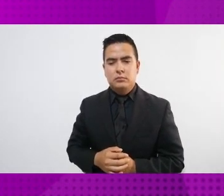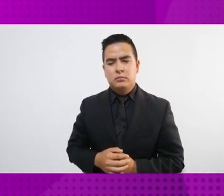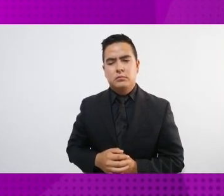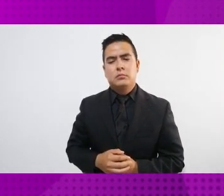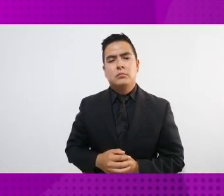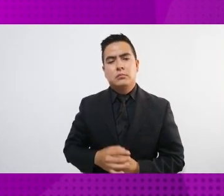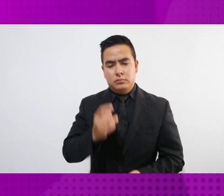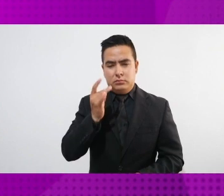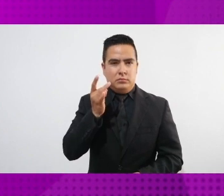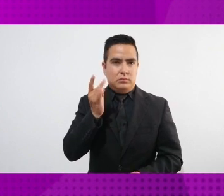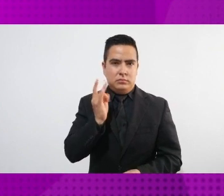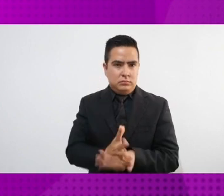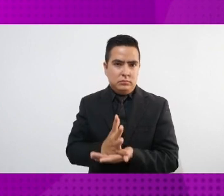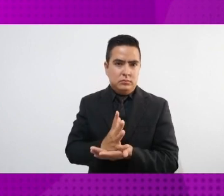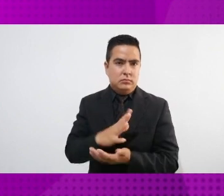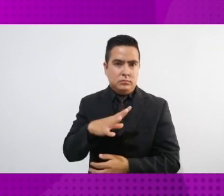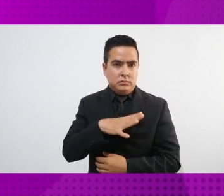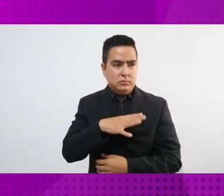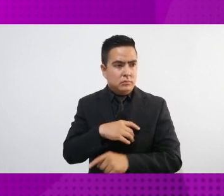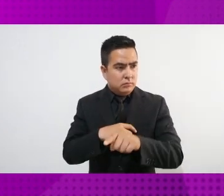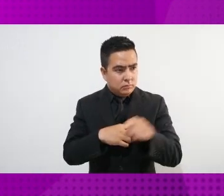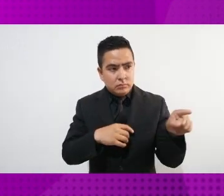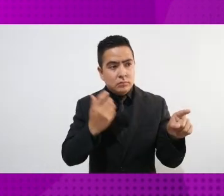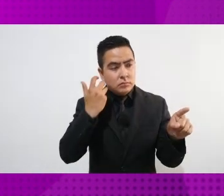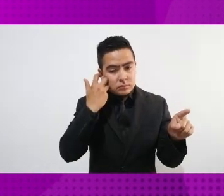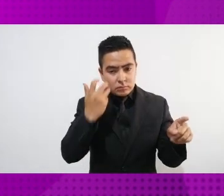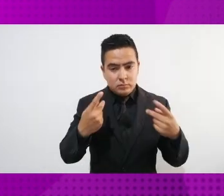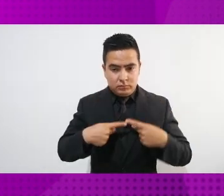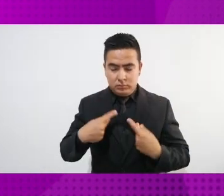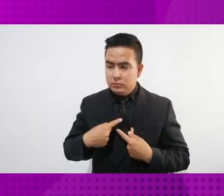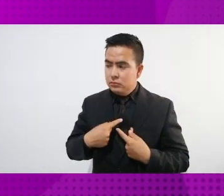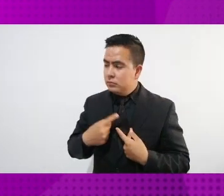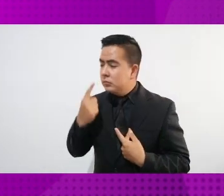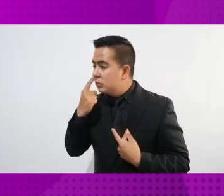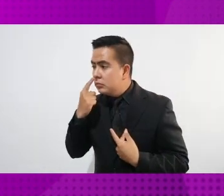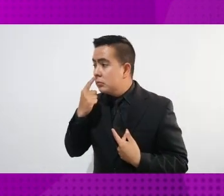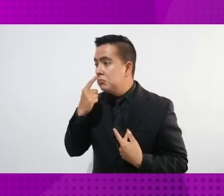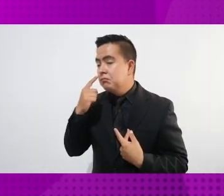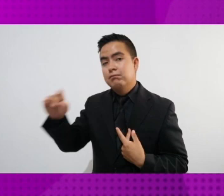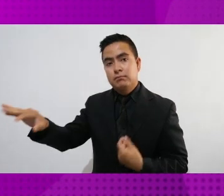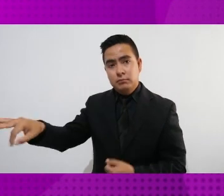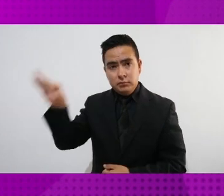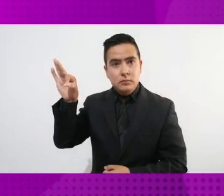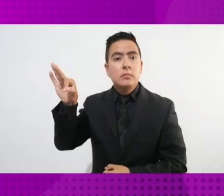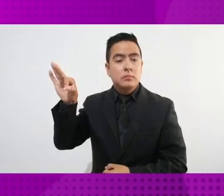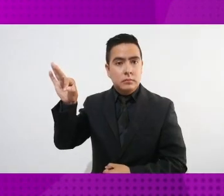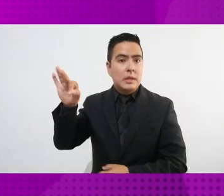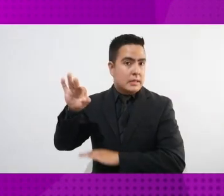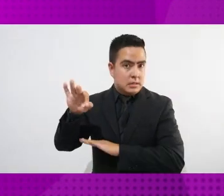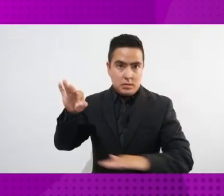de conformarlo, de construirlo, es a partir de la voluntad ciudadana. Ningún otro